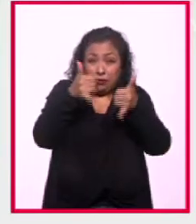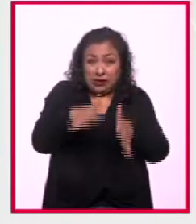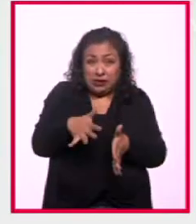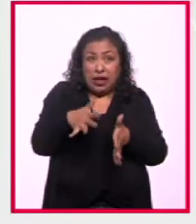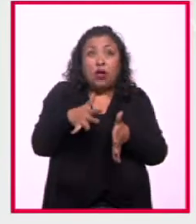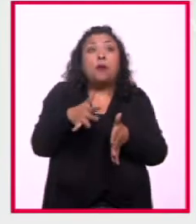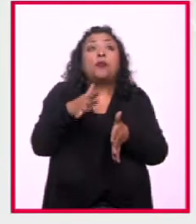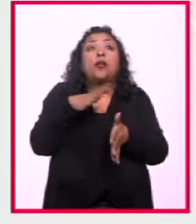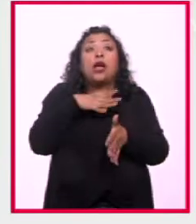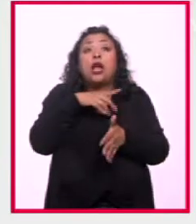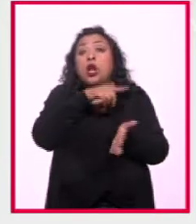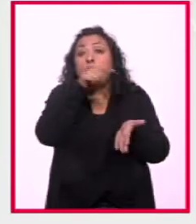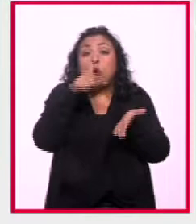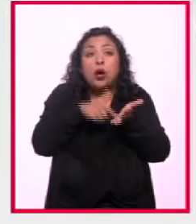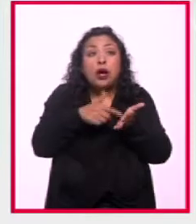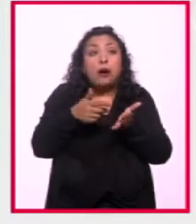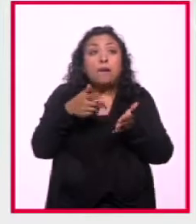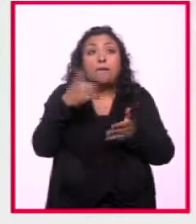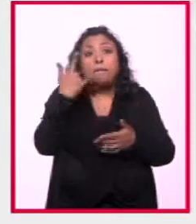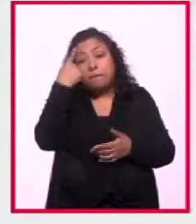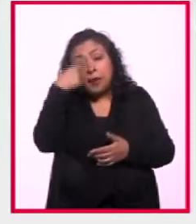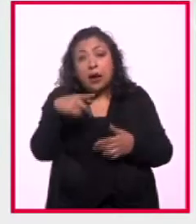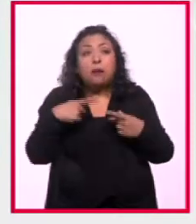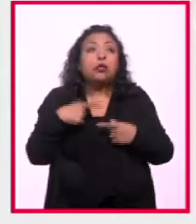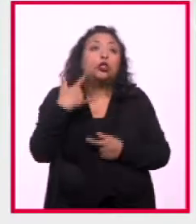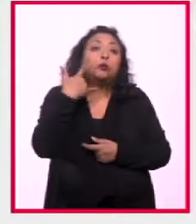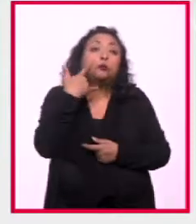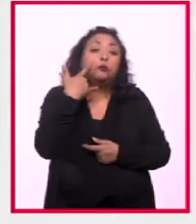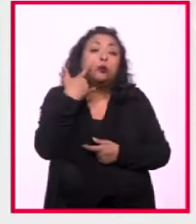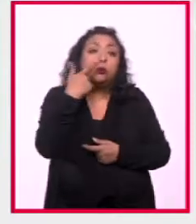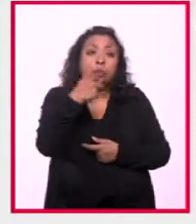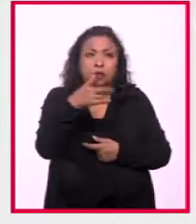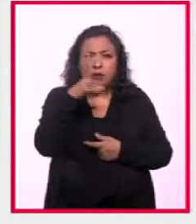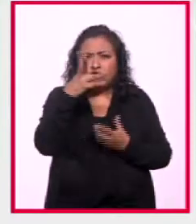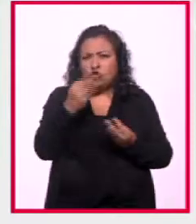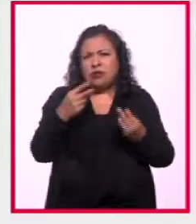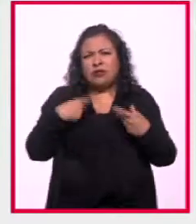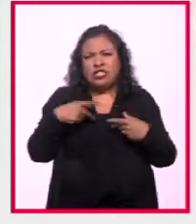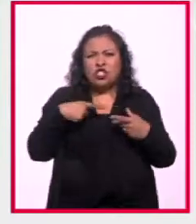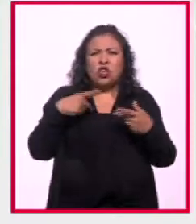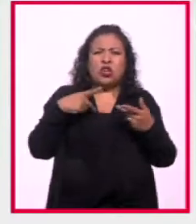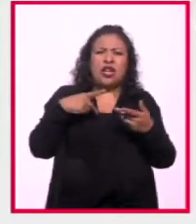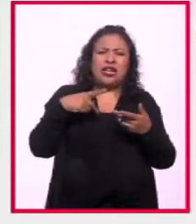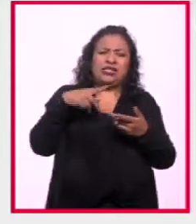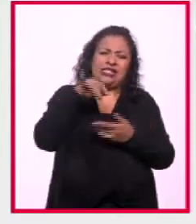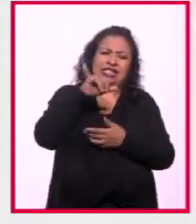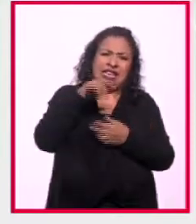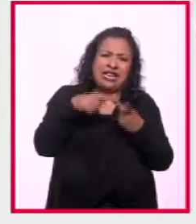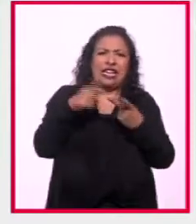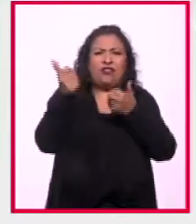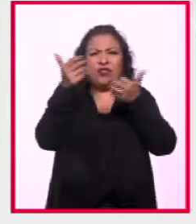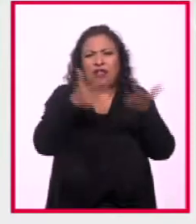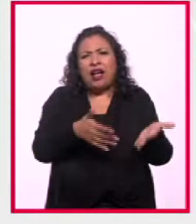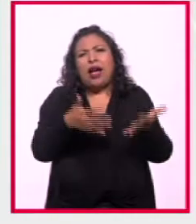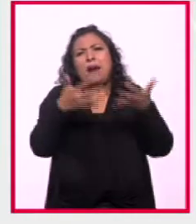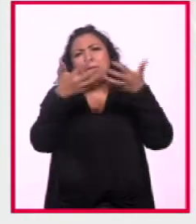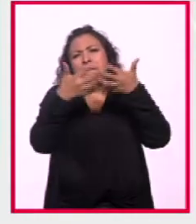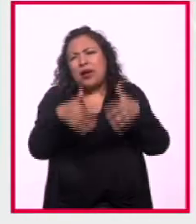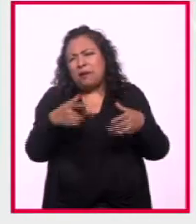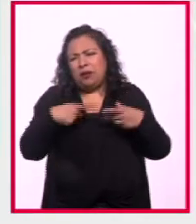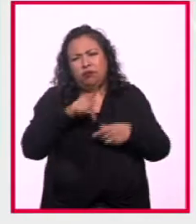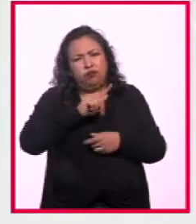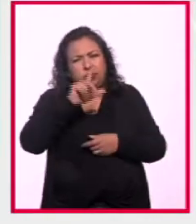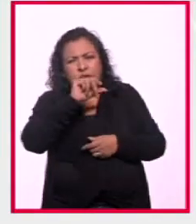ser un espacio para que la gente visite un numeroso grupo de ingenieros transportistas maquinistas y